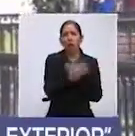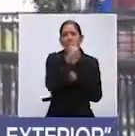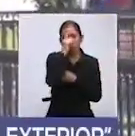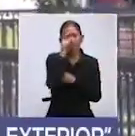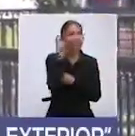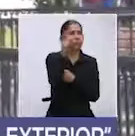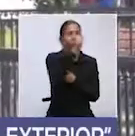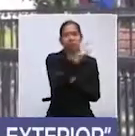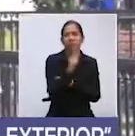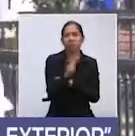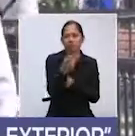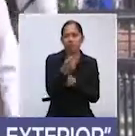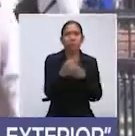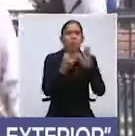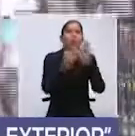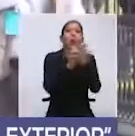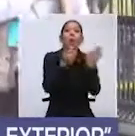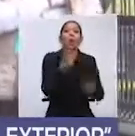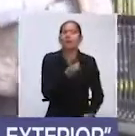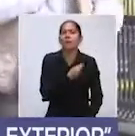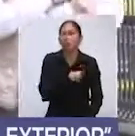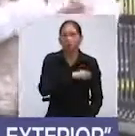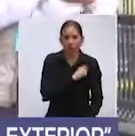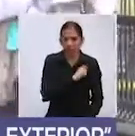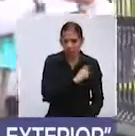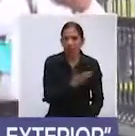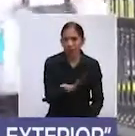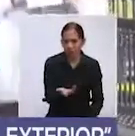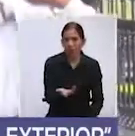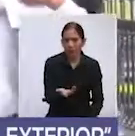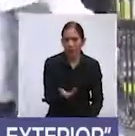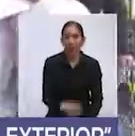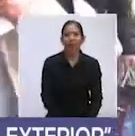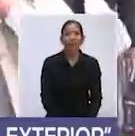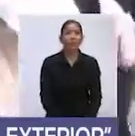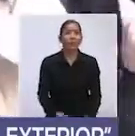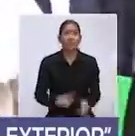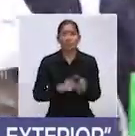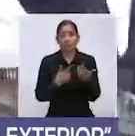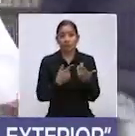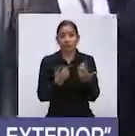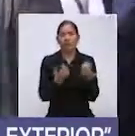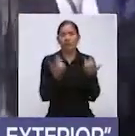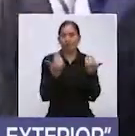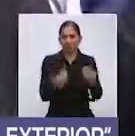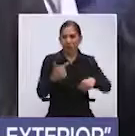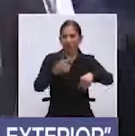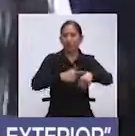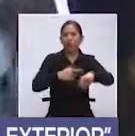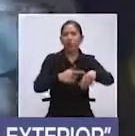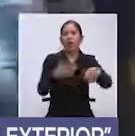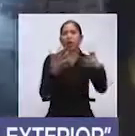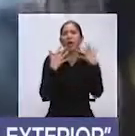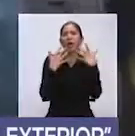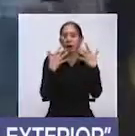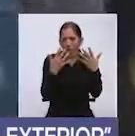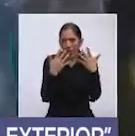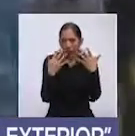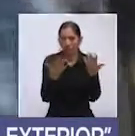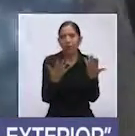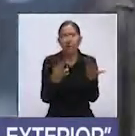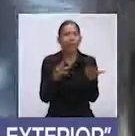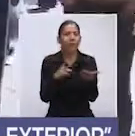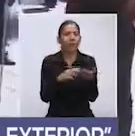muchos países, ejemplo España, ¿no? Y con la llegada del verano, es decir, cambia